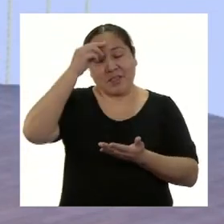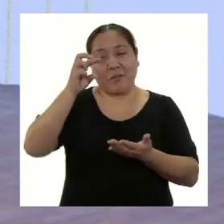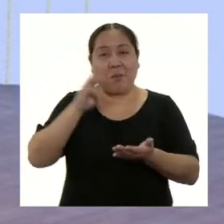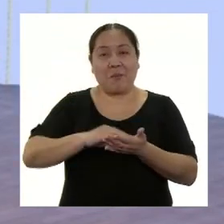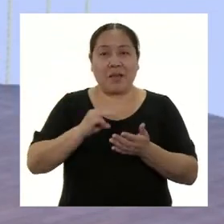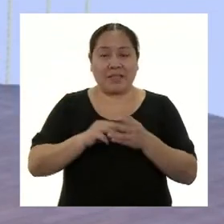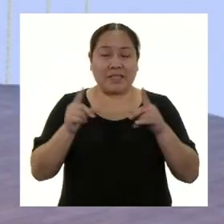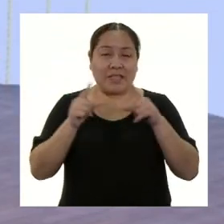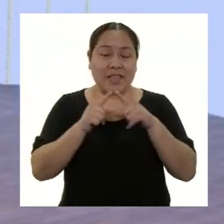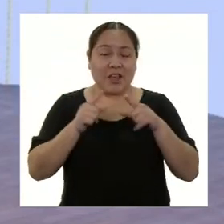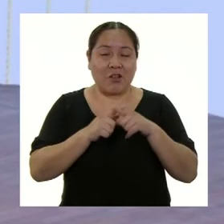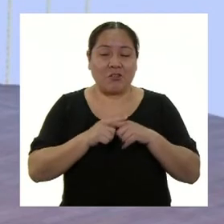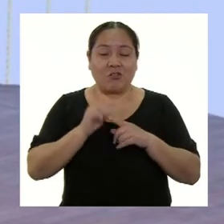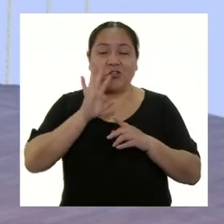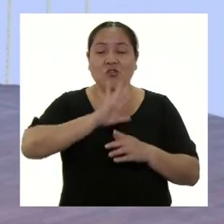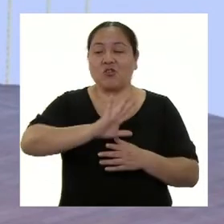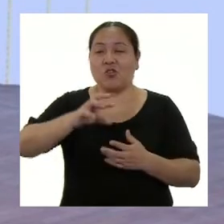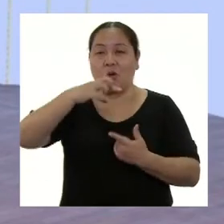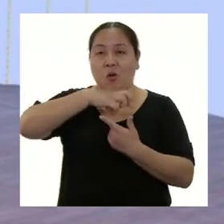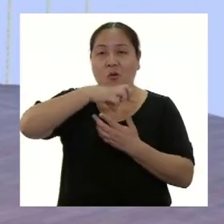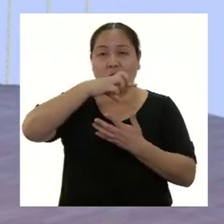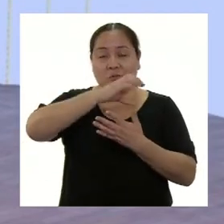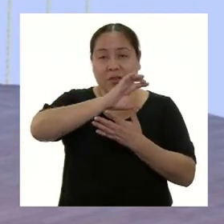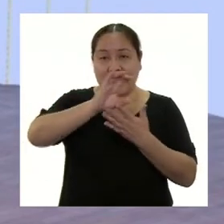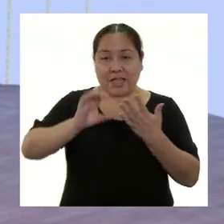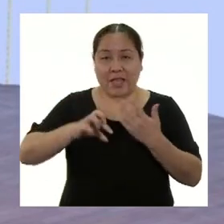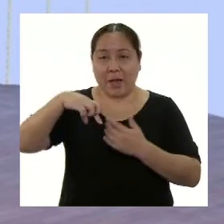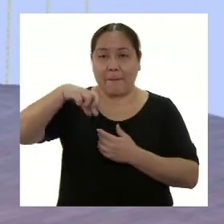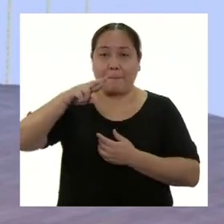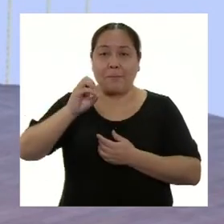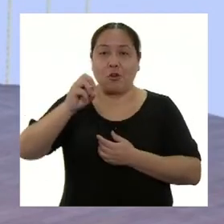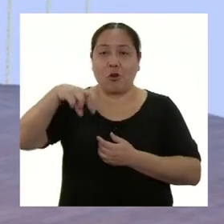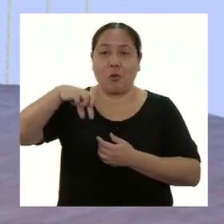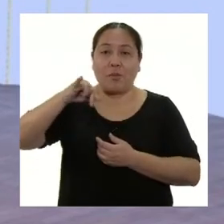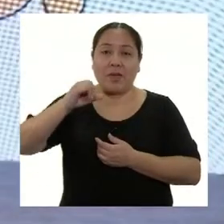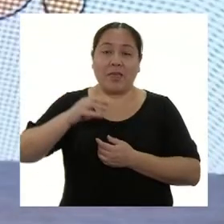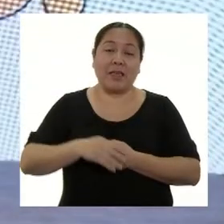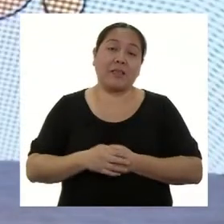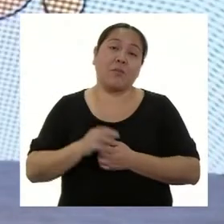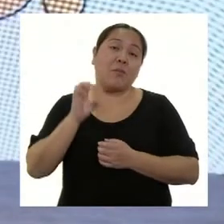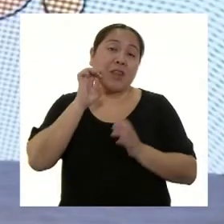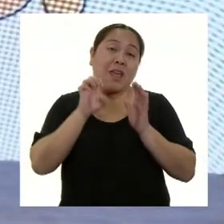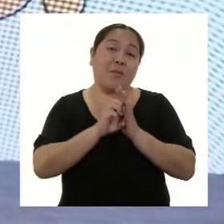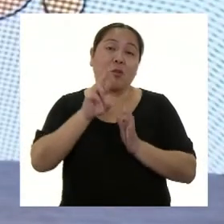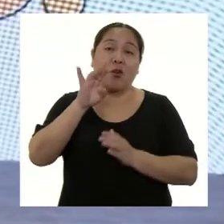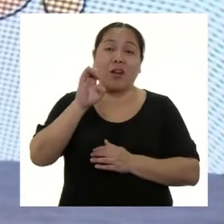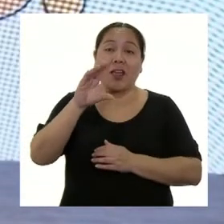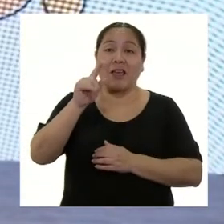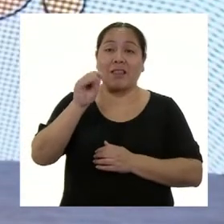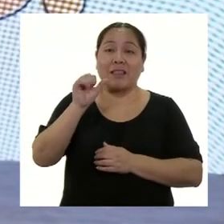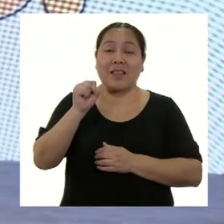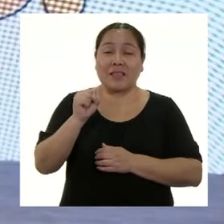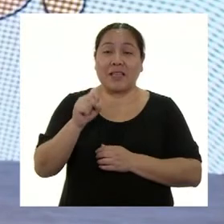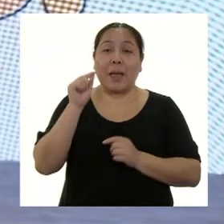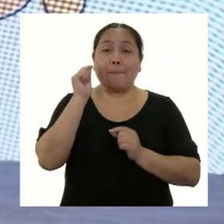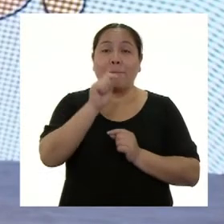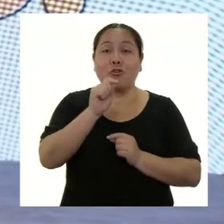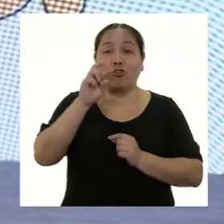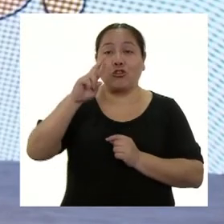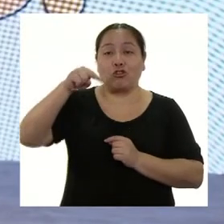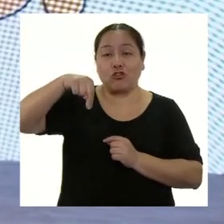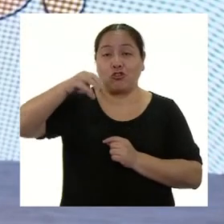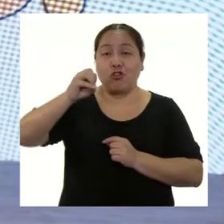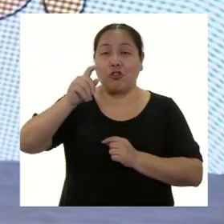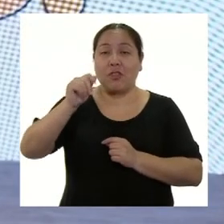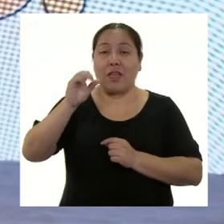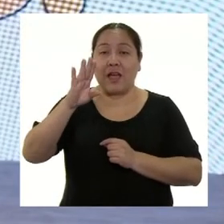a través de sus propiedades, como lo son las rectas y puntos notables. Estos nos ayudaron a tomar decisiones en cuanto a